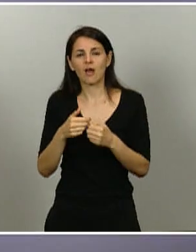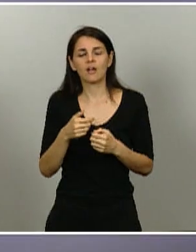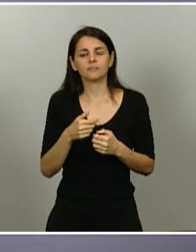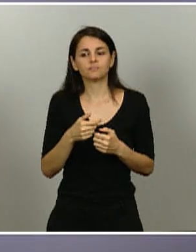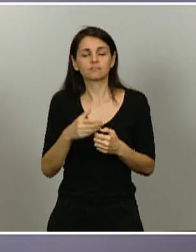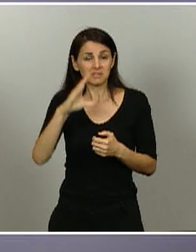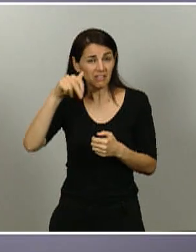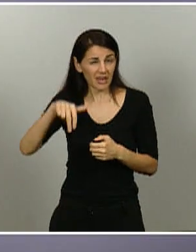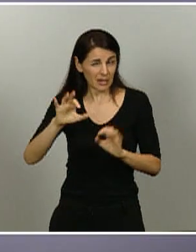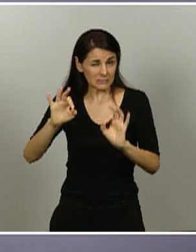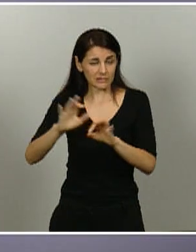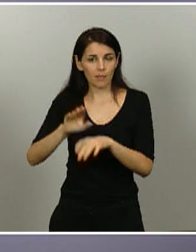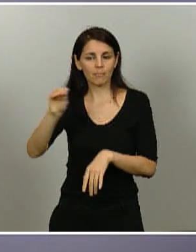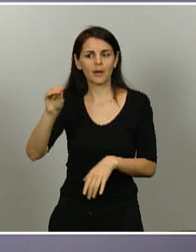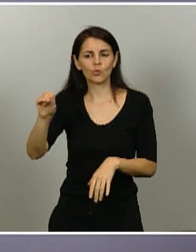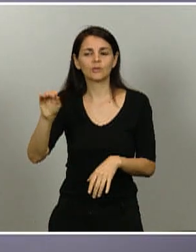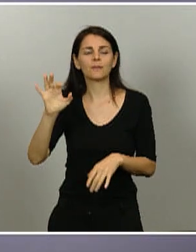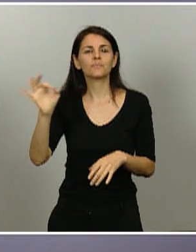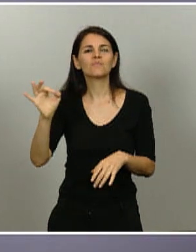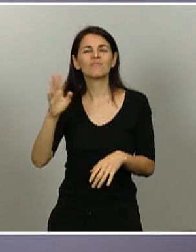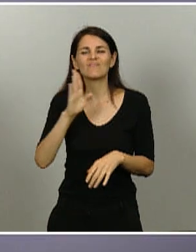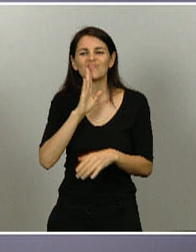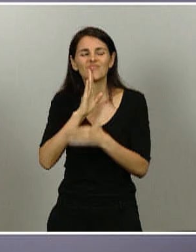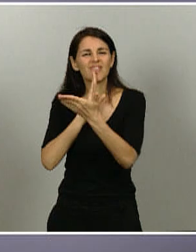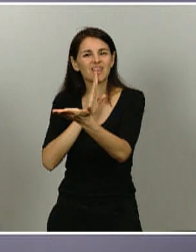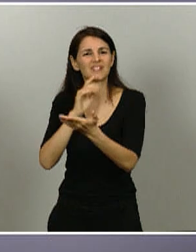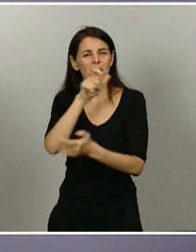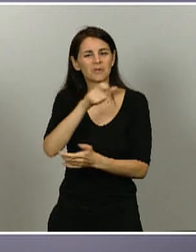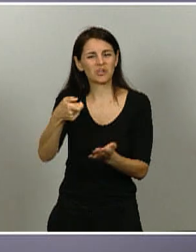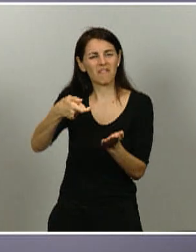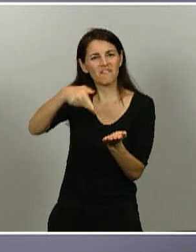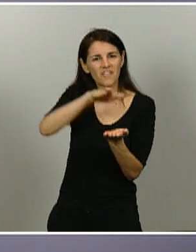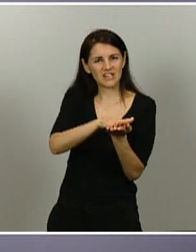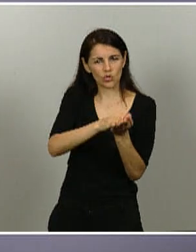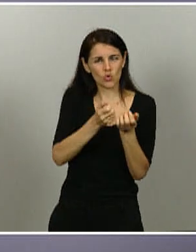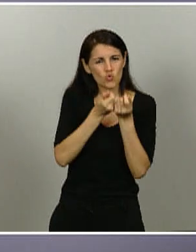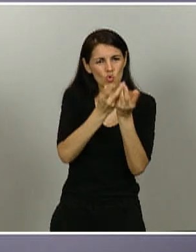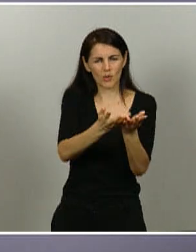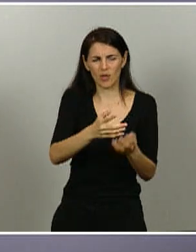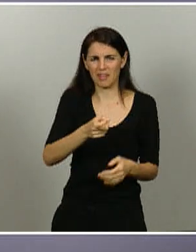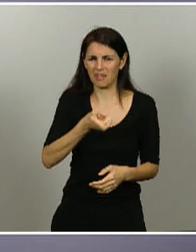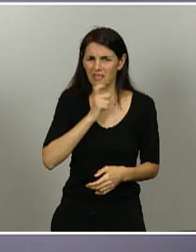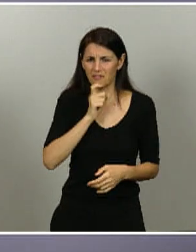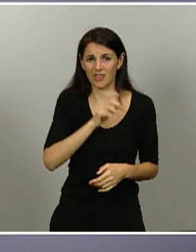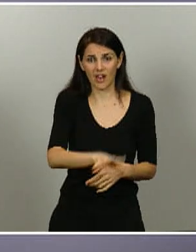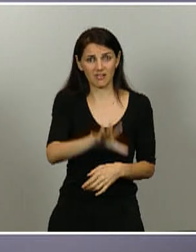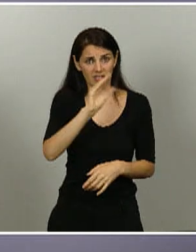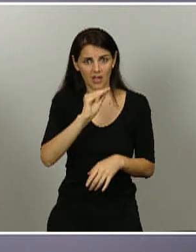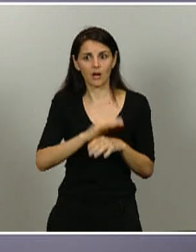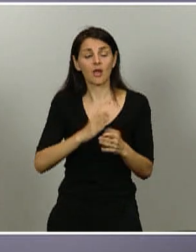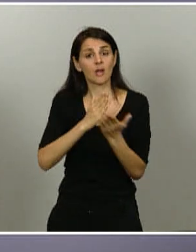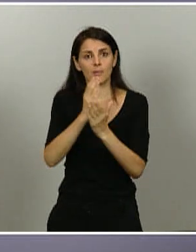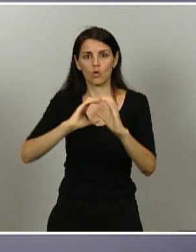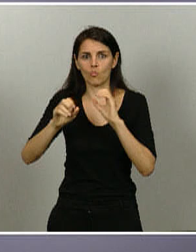sentido. Usted mismo ha dicho que las cifras de los fallecidos son difíciles de entender y todavía no las entendemos. Habla de